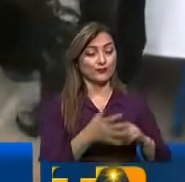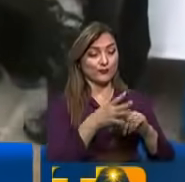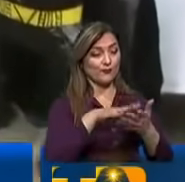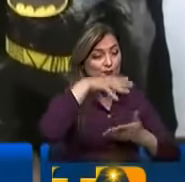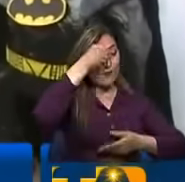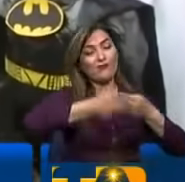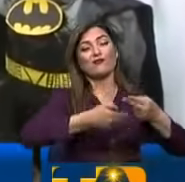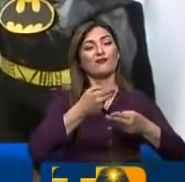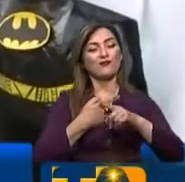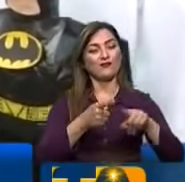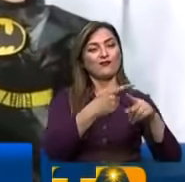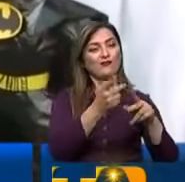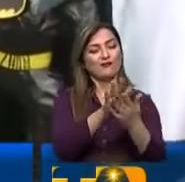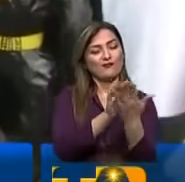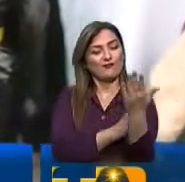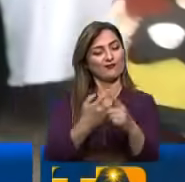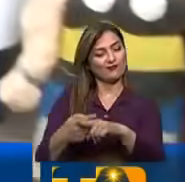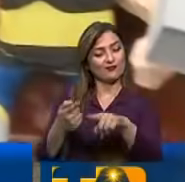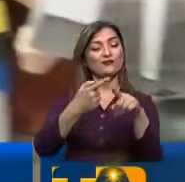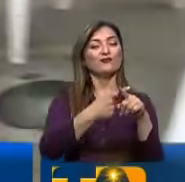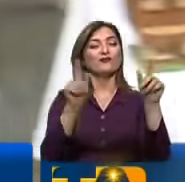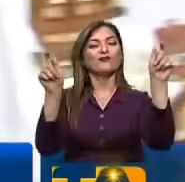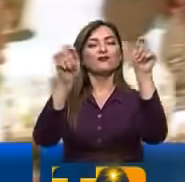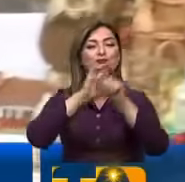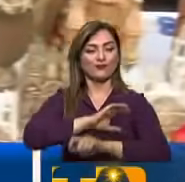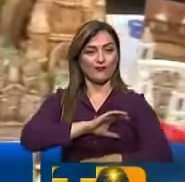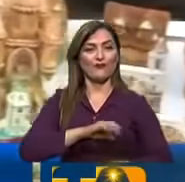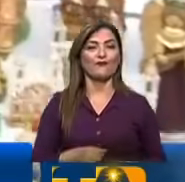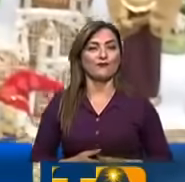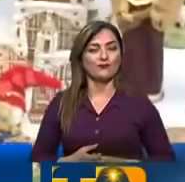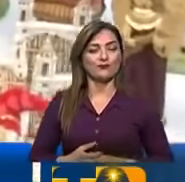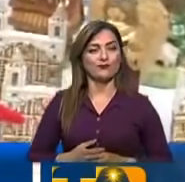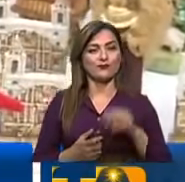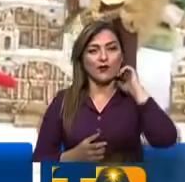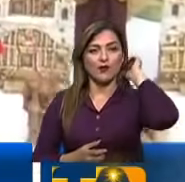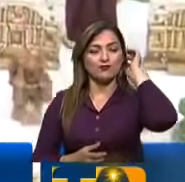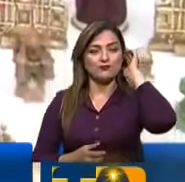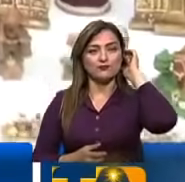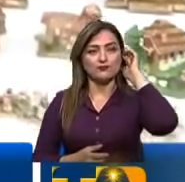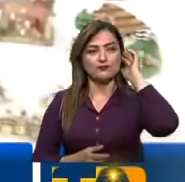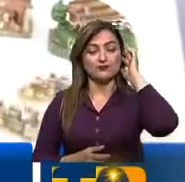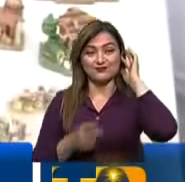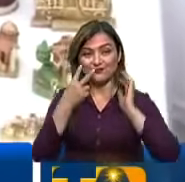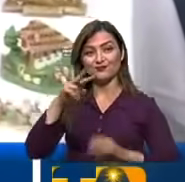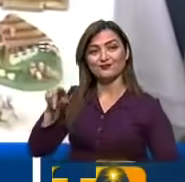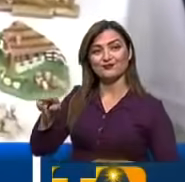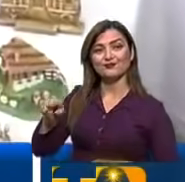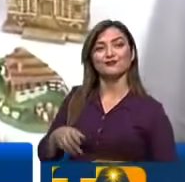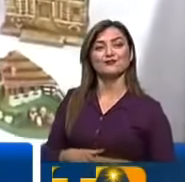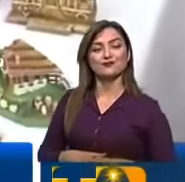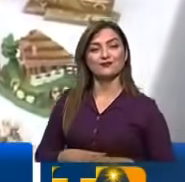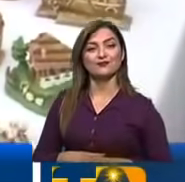de emprendimientos, también de otros proyectos que emprende el Patronato San José. Ustedes ya pueden observar en este momento en imágenes,